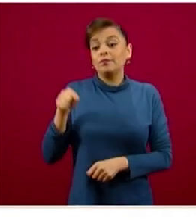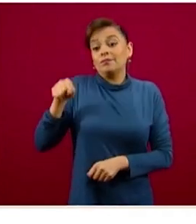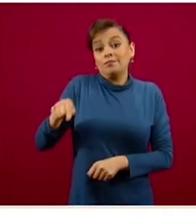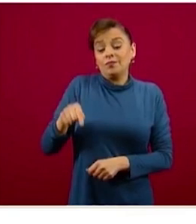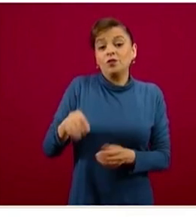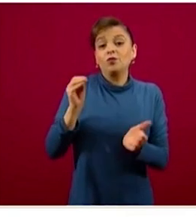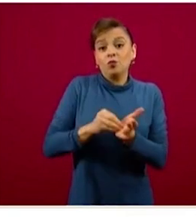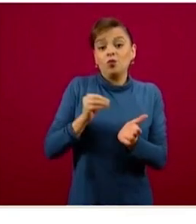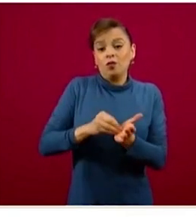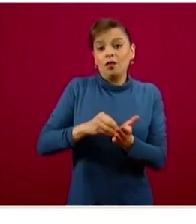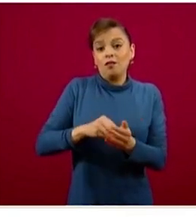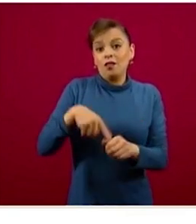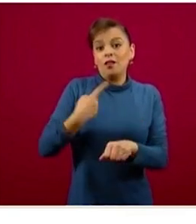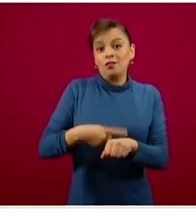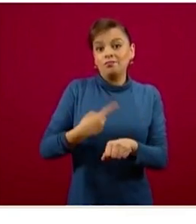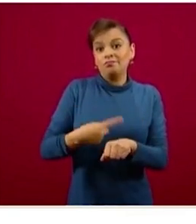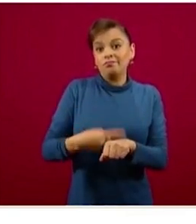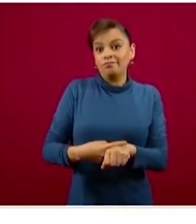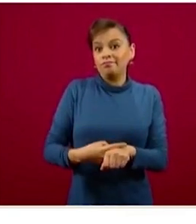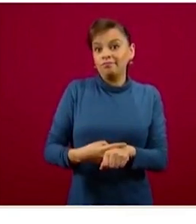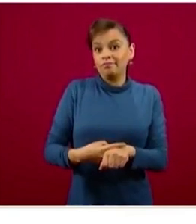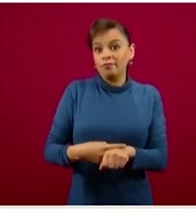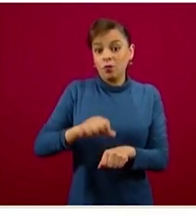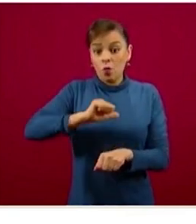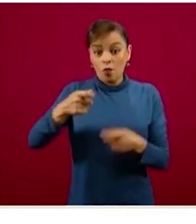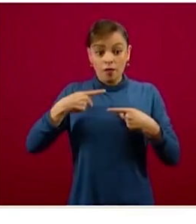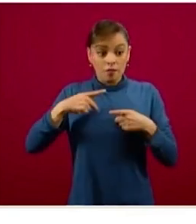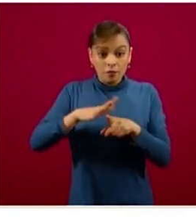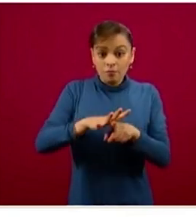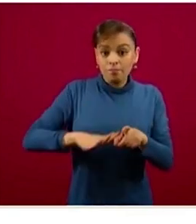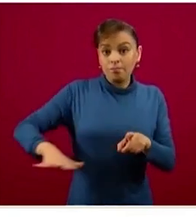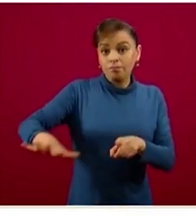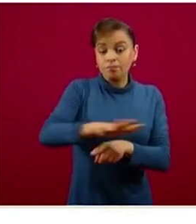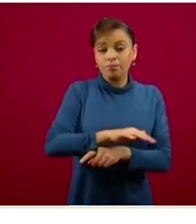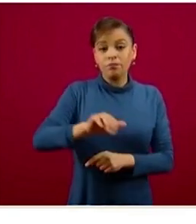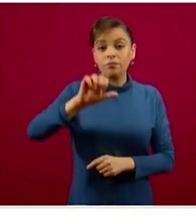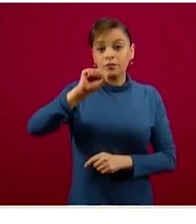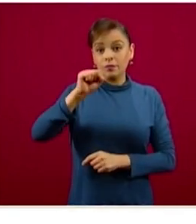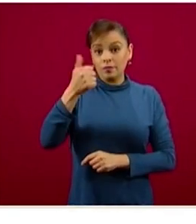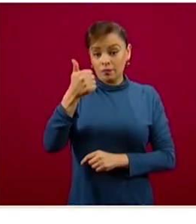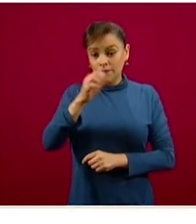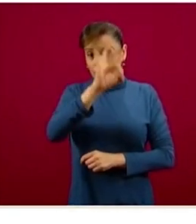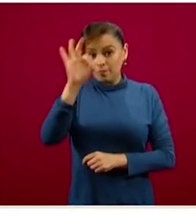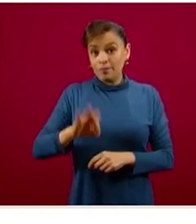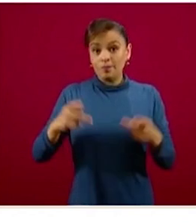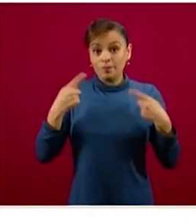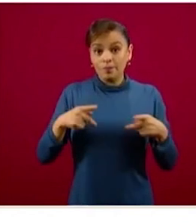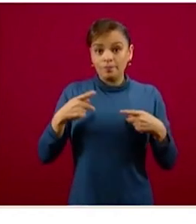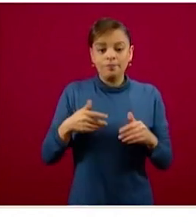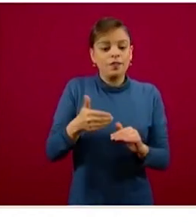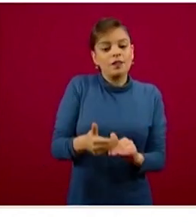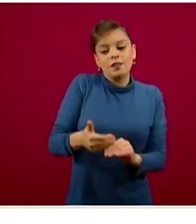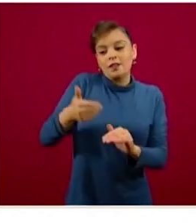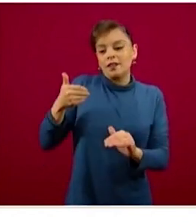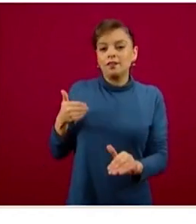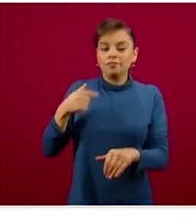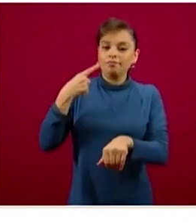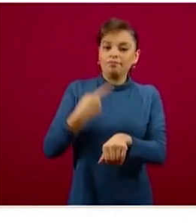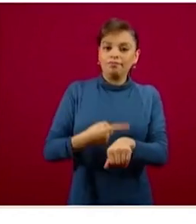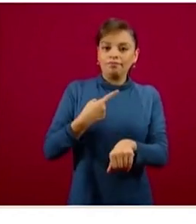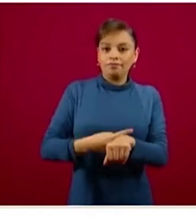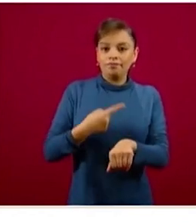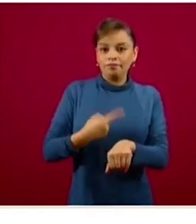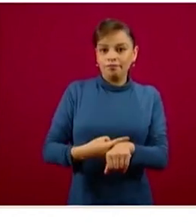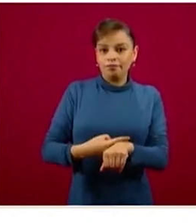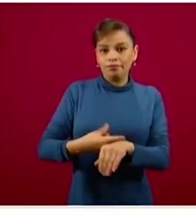todas las demás personas el 66 por ciento de las personas se enfermaron antes y quienes ya se